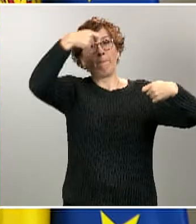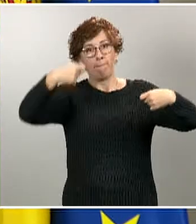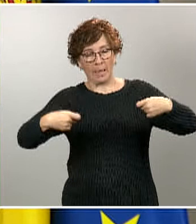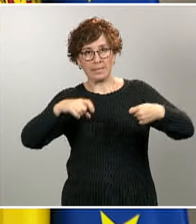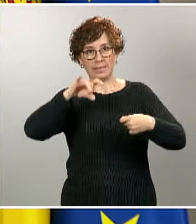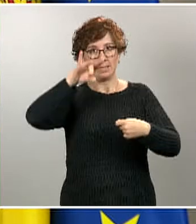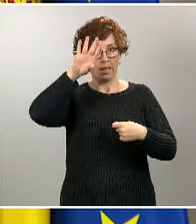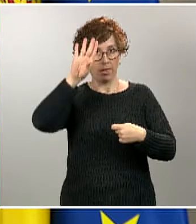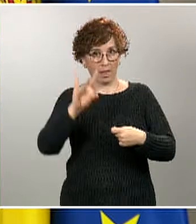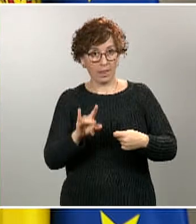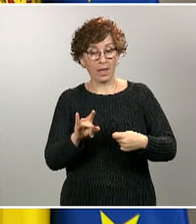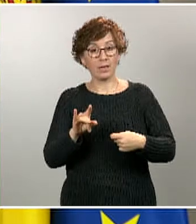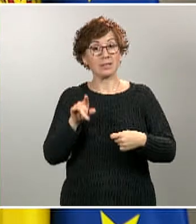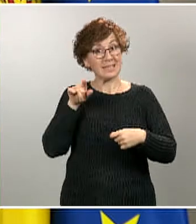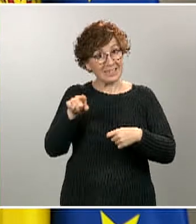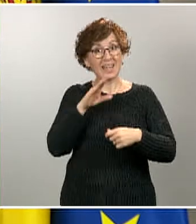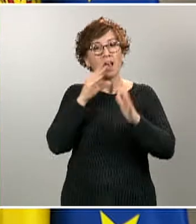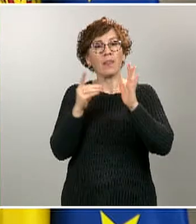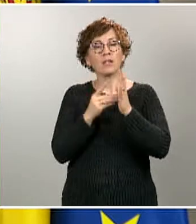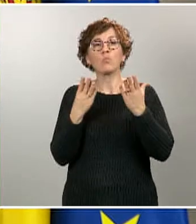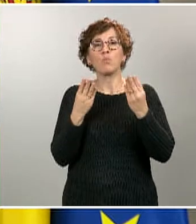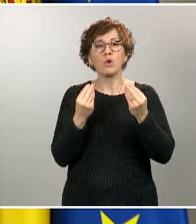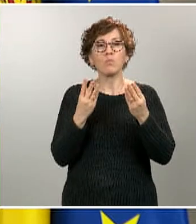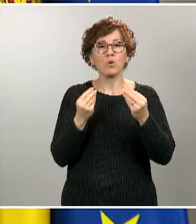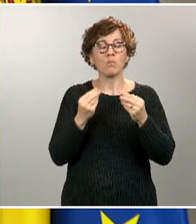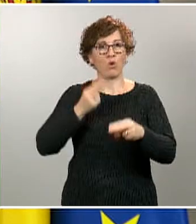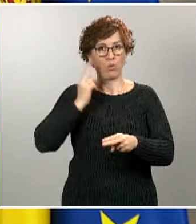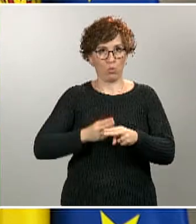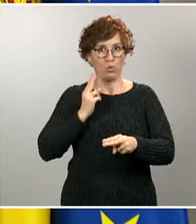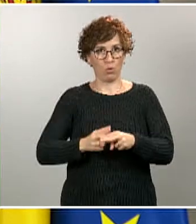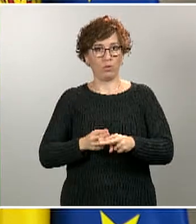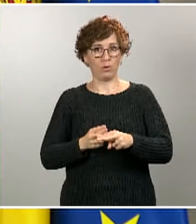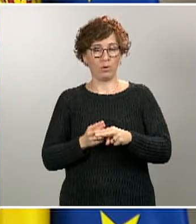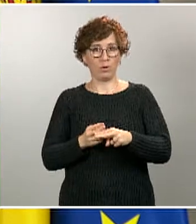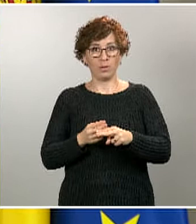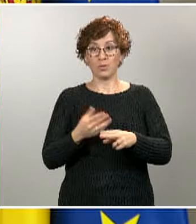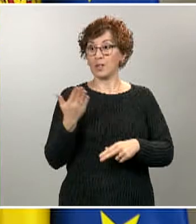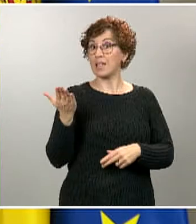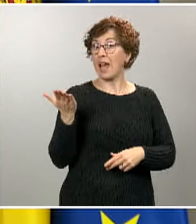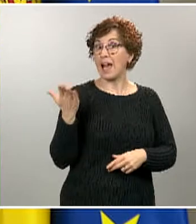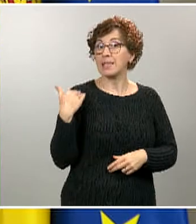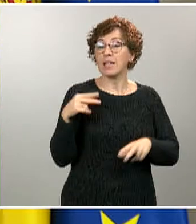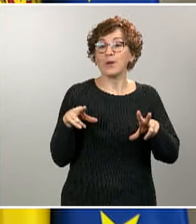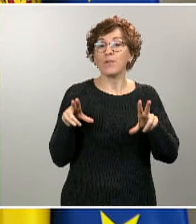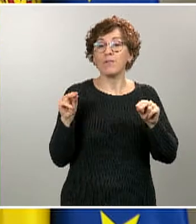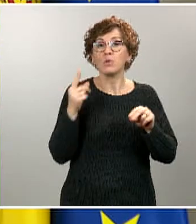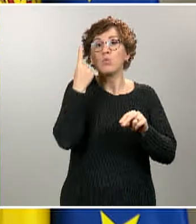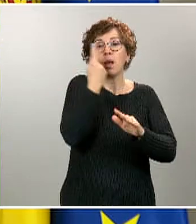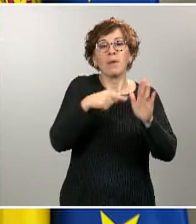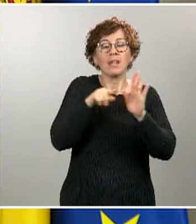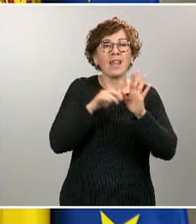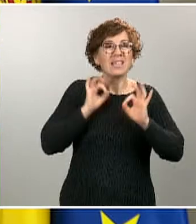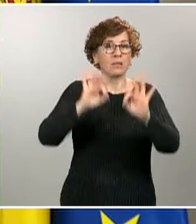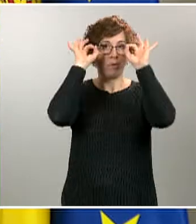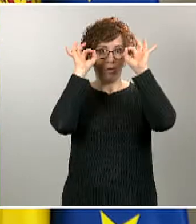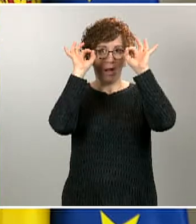un decreto muy severo, muy drástico. Y quiero recordar que lo que acabó ayer fue una medida excepcional que tenía como objetivo, tal y como